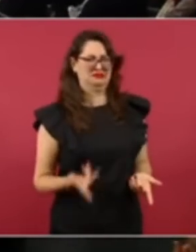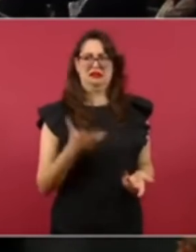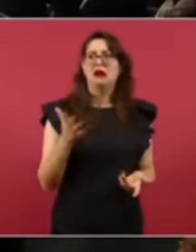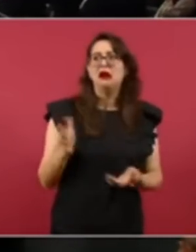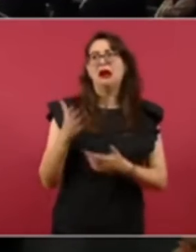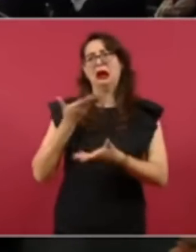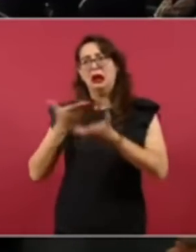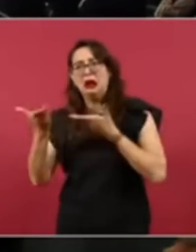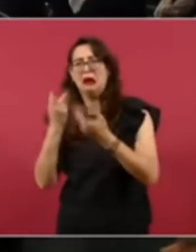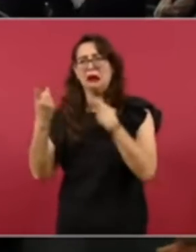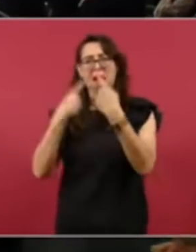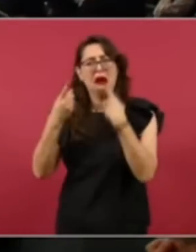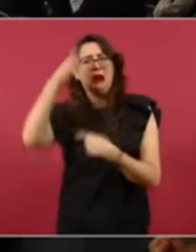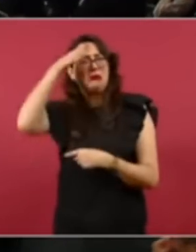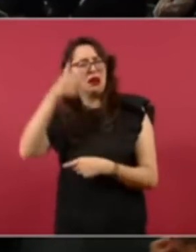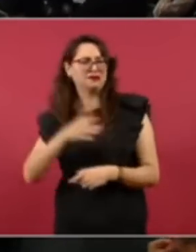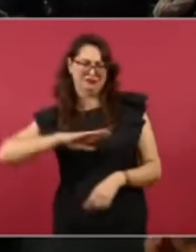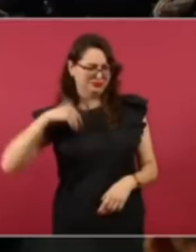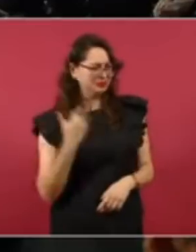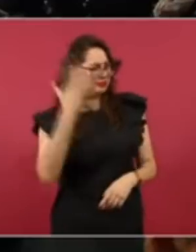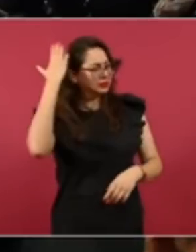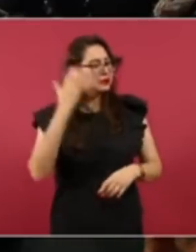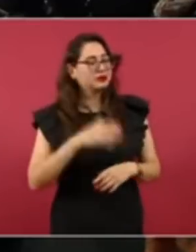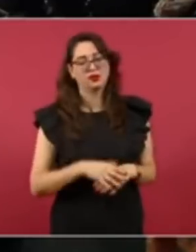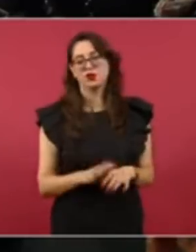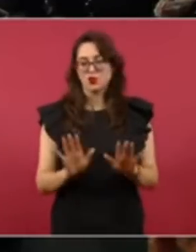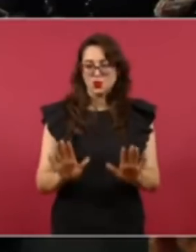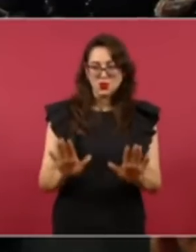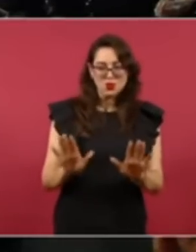que saquearon al país.